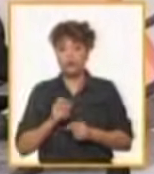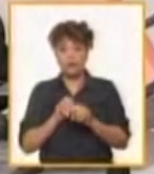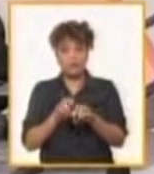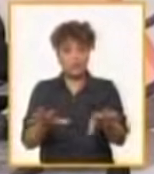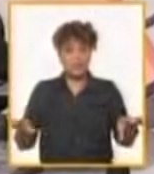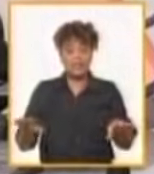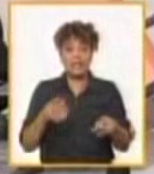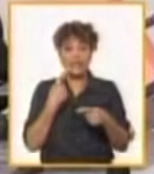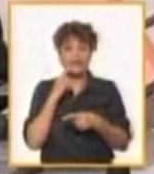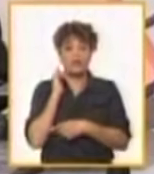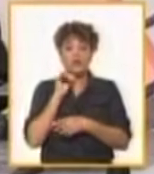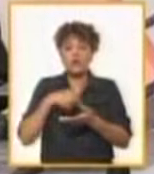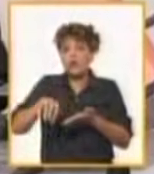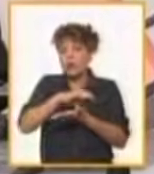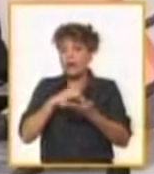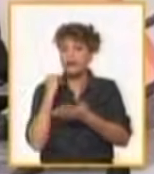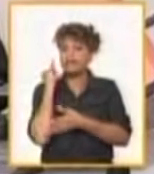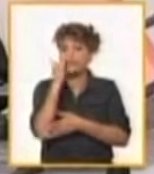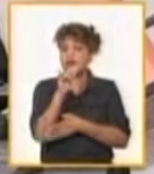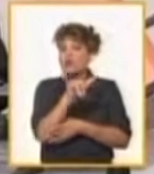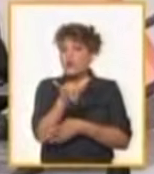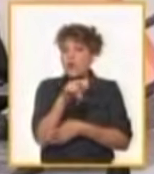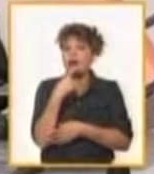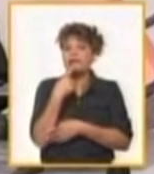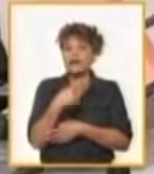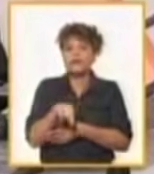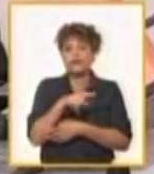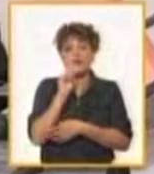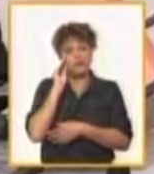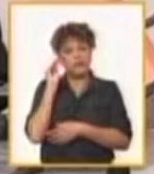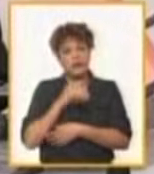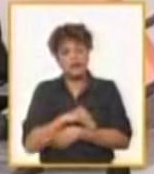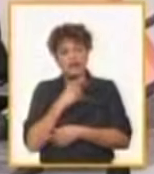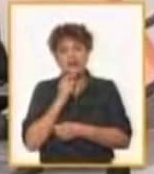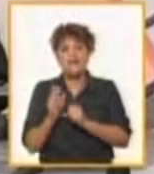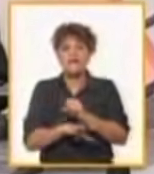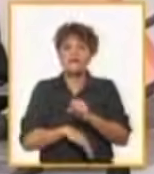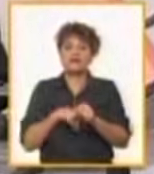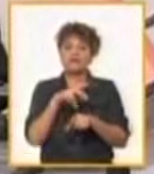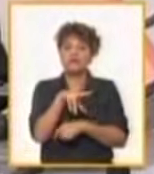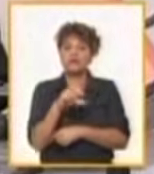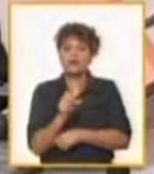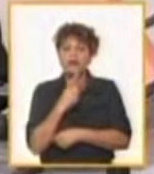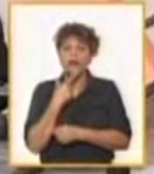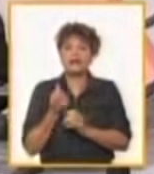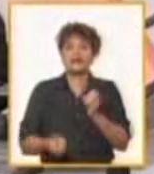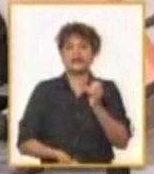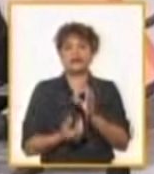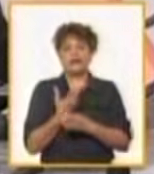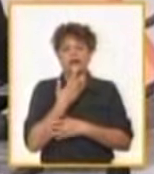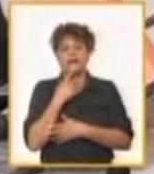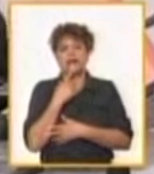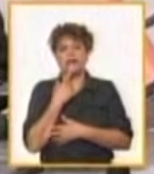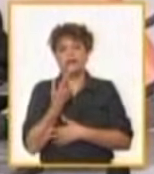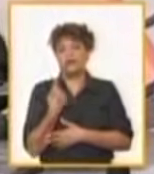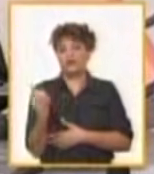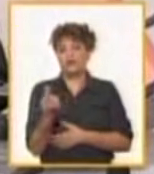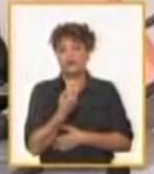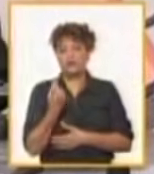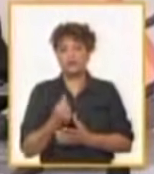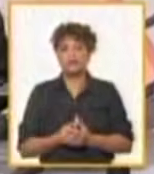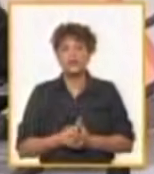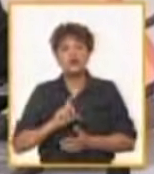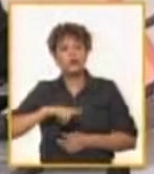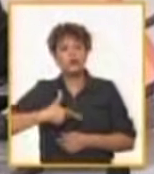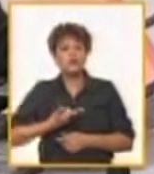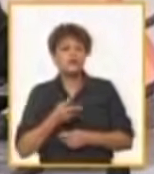apartadas del país y también se concibió el sentar sobre nuevas bases la formación de los creadores. Cultura era ese espacio